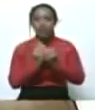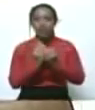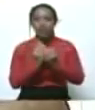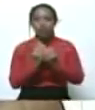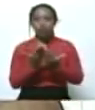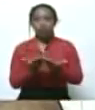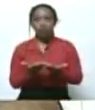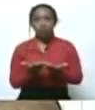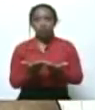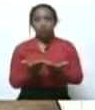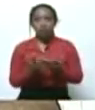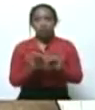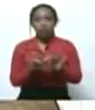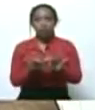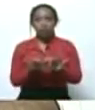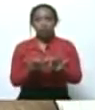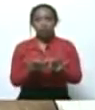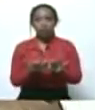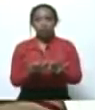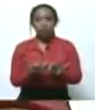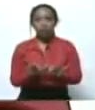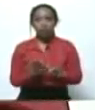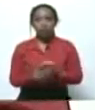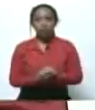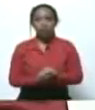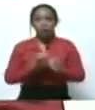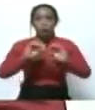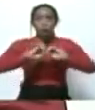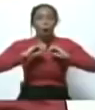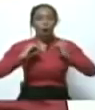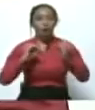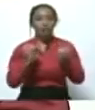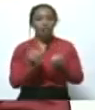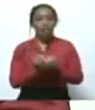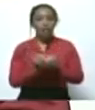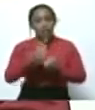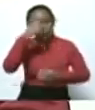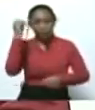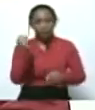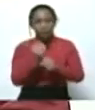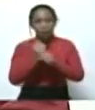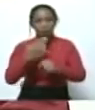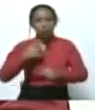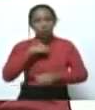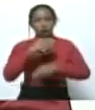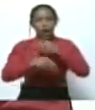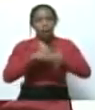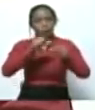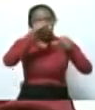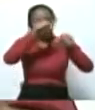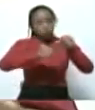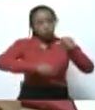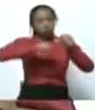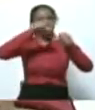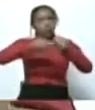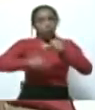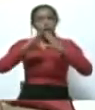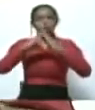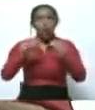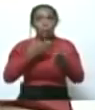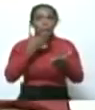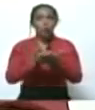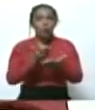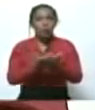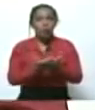de cómputo, la sala de operaciones, donde estaremos revisando todas las propuestas y